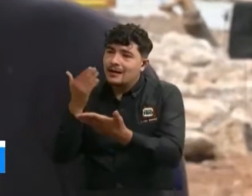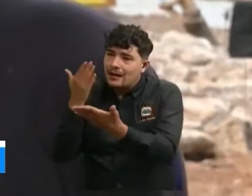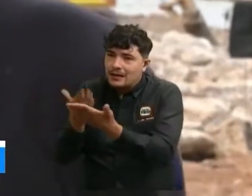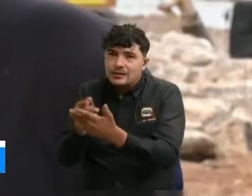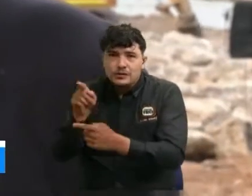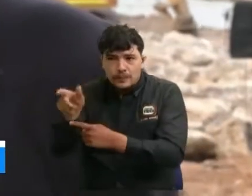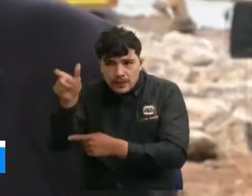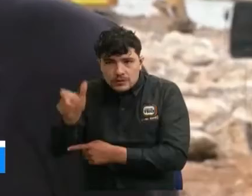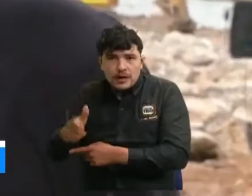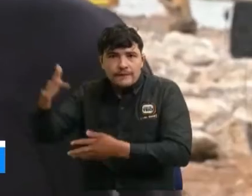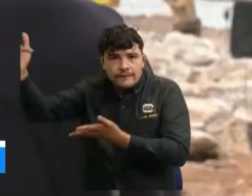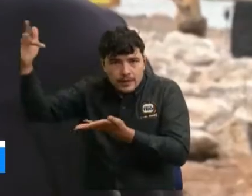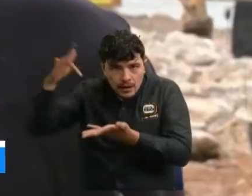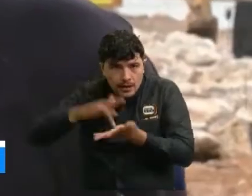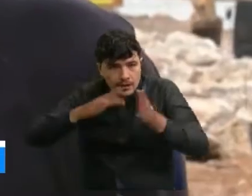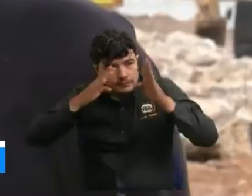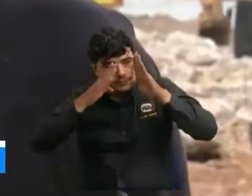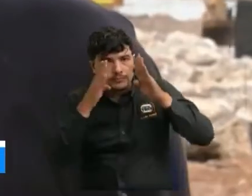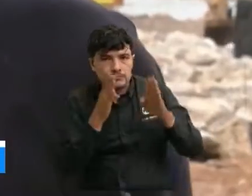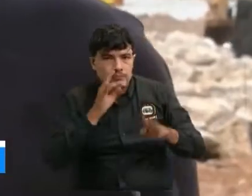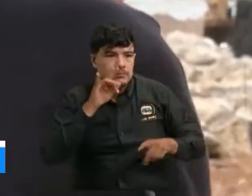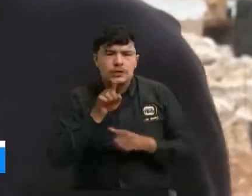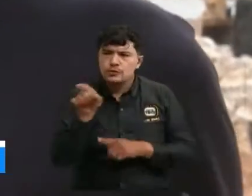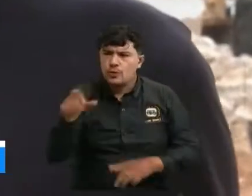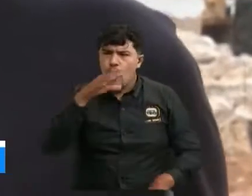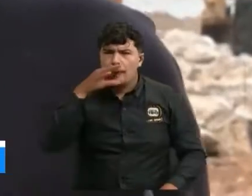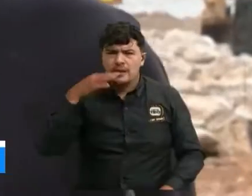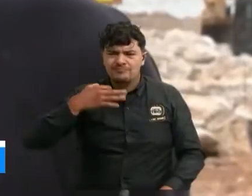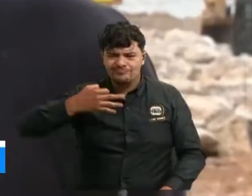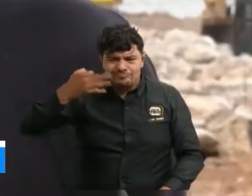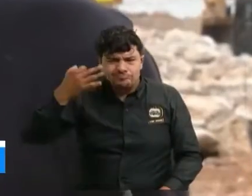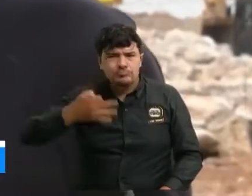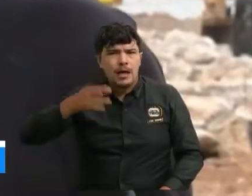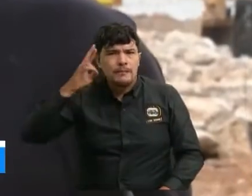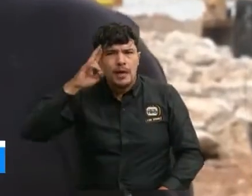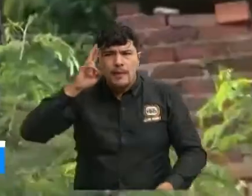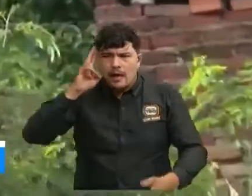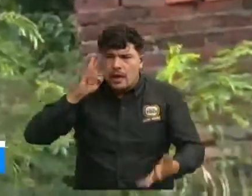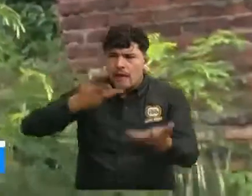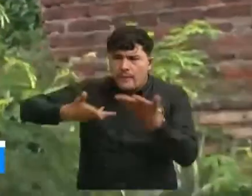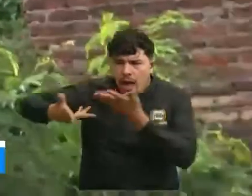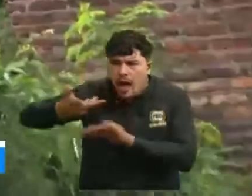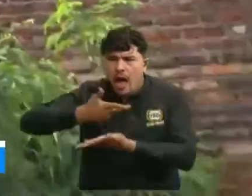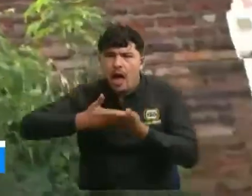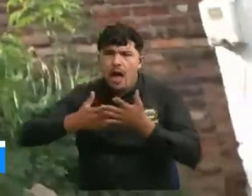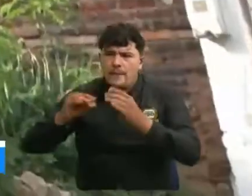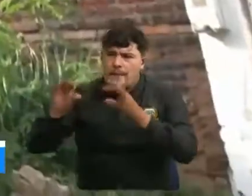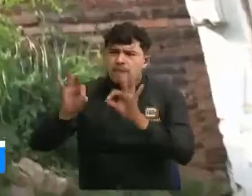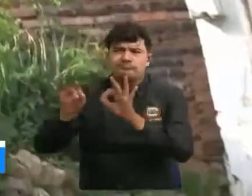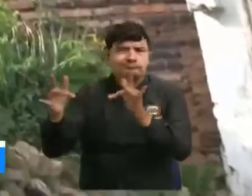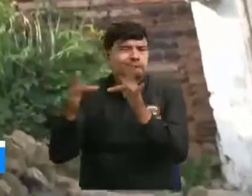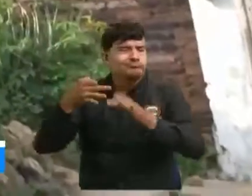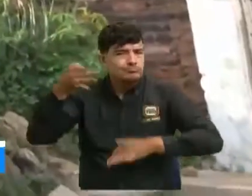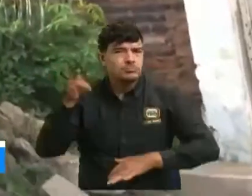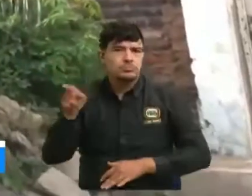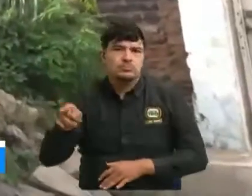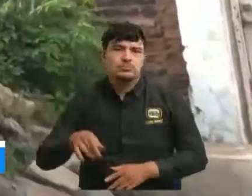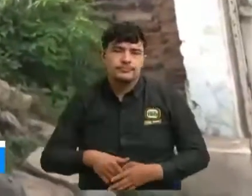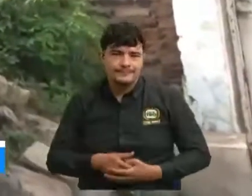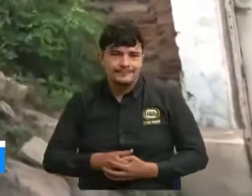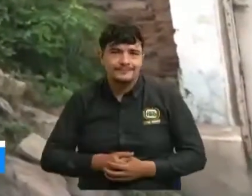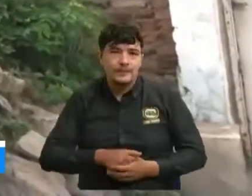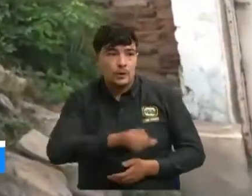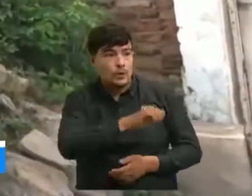hecho acto de presencia acá es un señor muy razonable con las cosas por otra parte en el mismo sector continúa la